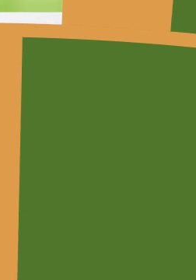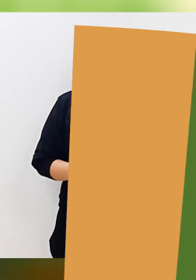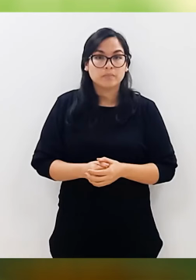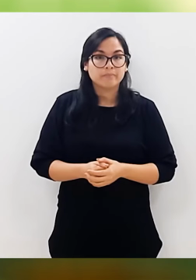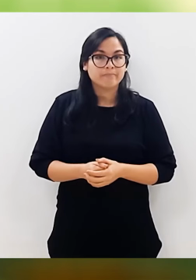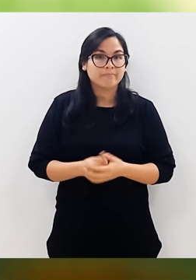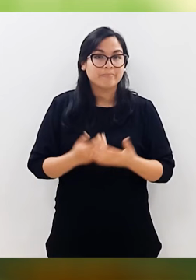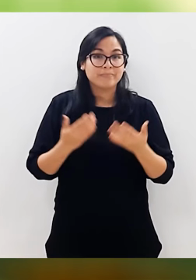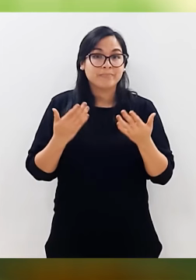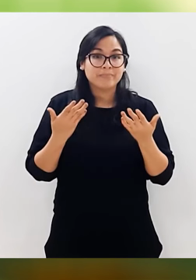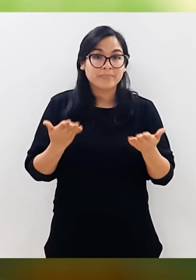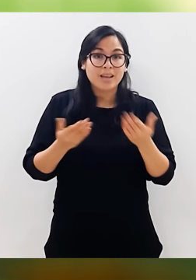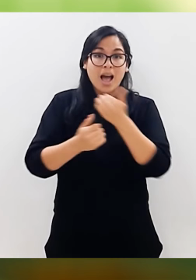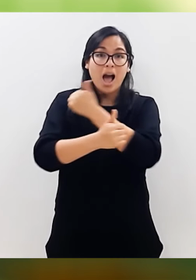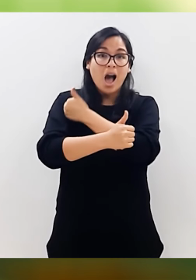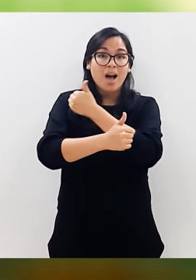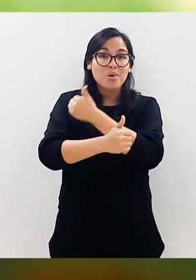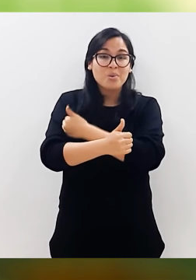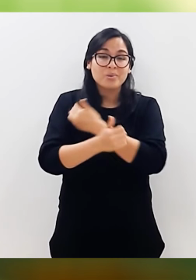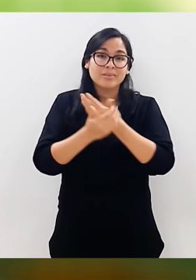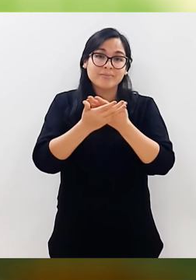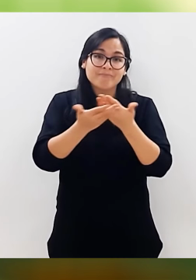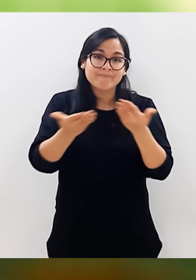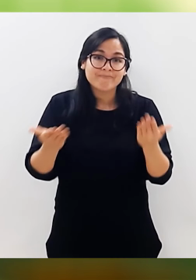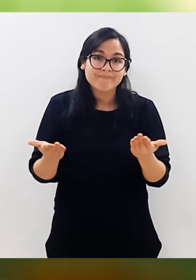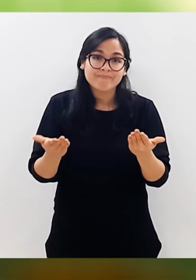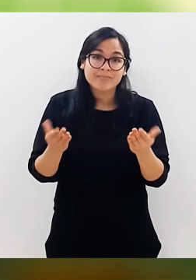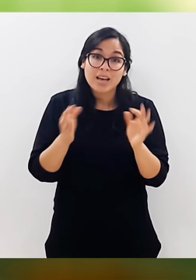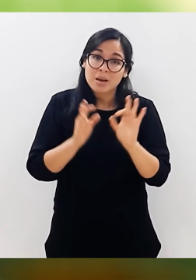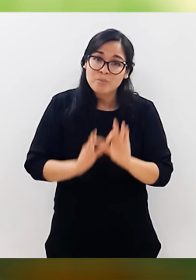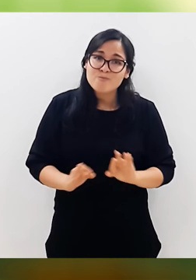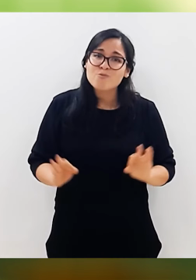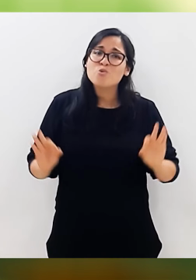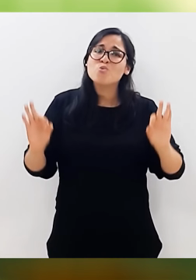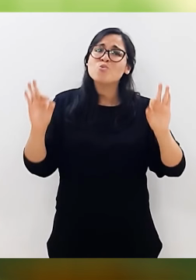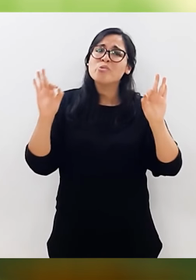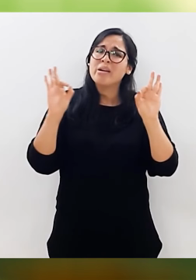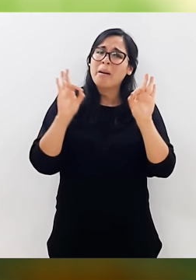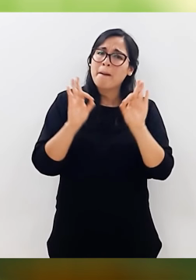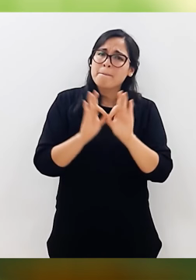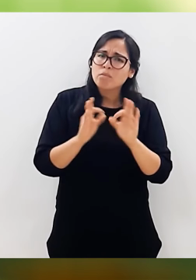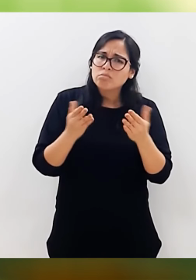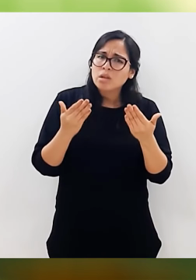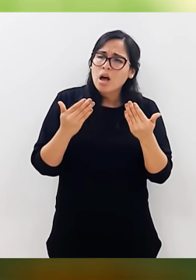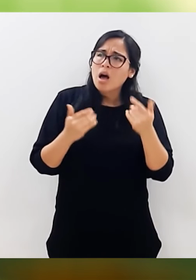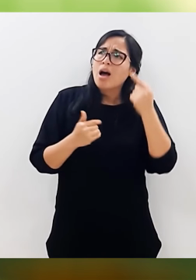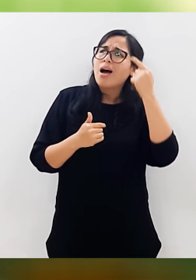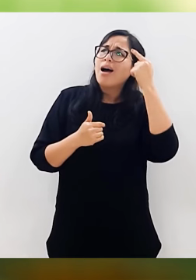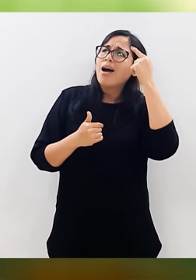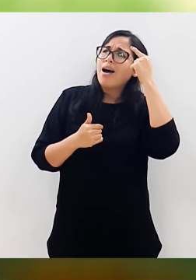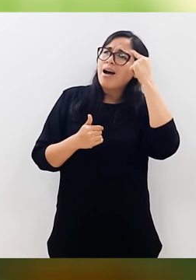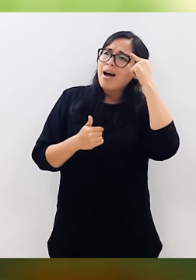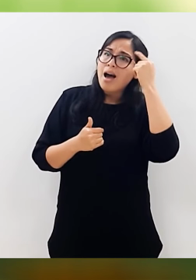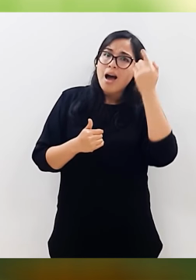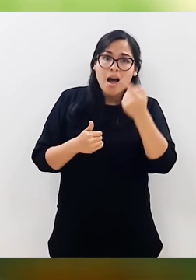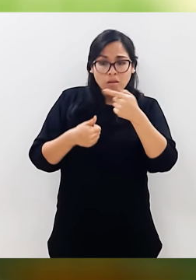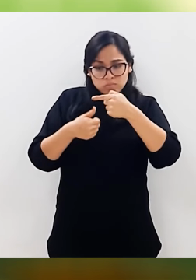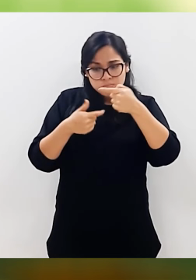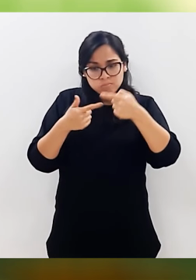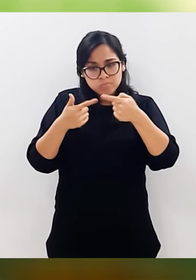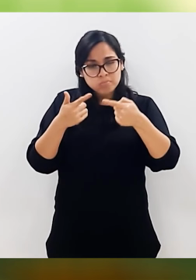Queridas autoridades, es muy importante tener en cuenta estos